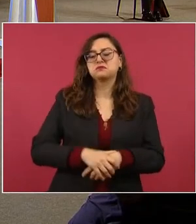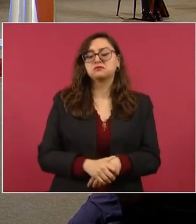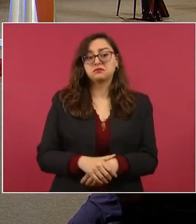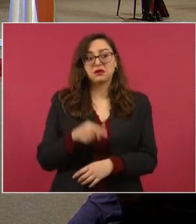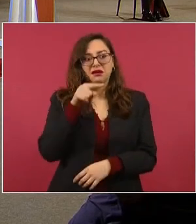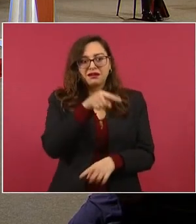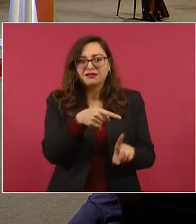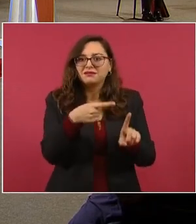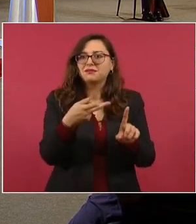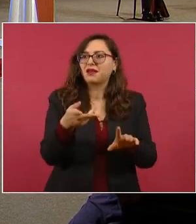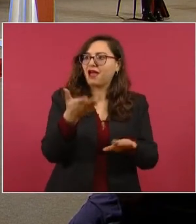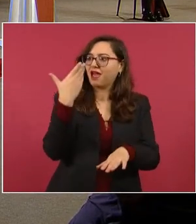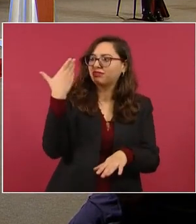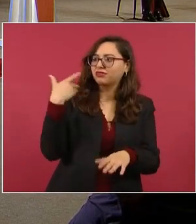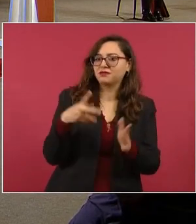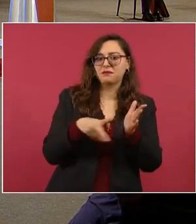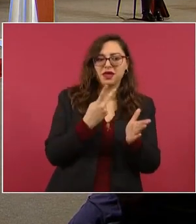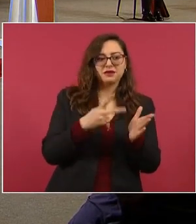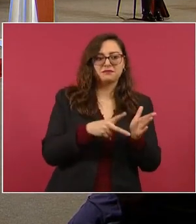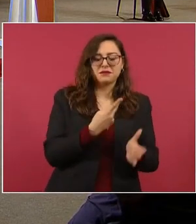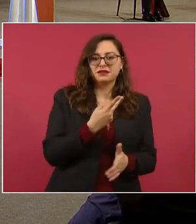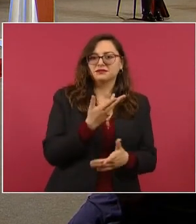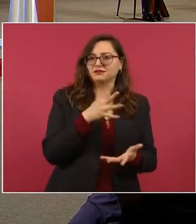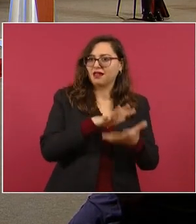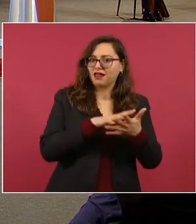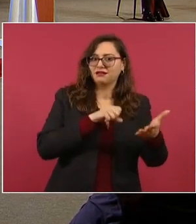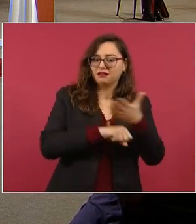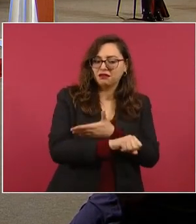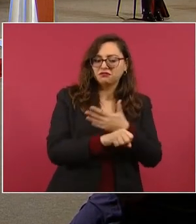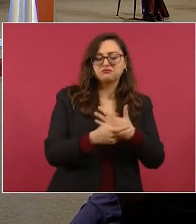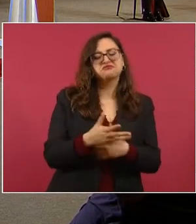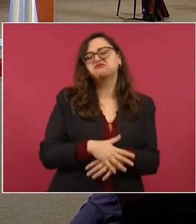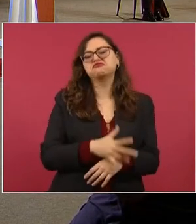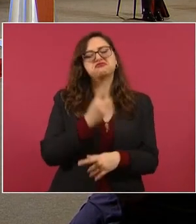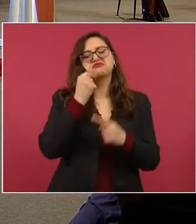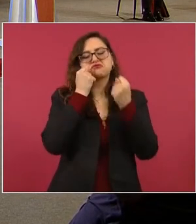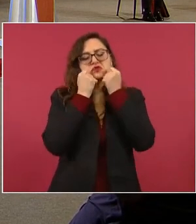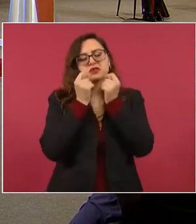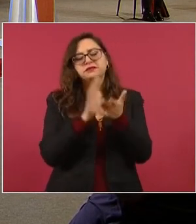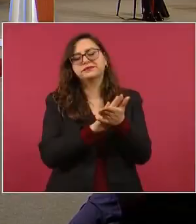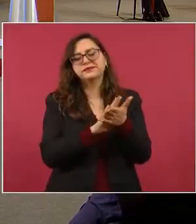ya con ingresos anteriores a prisión. Otro caso